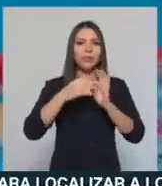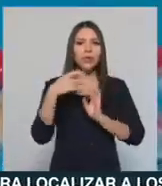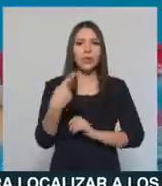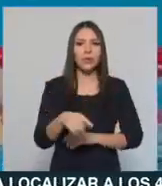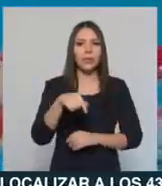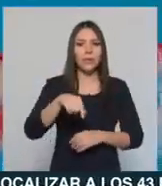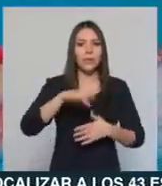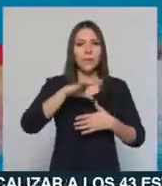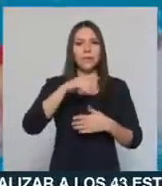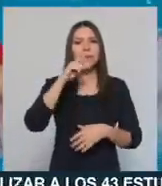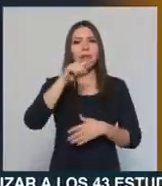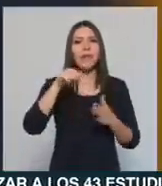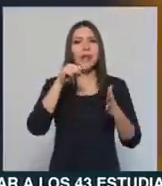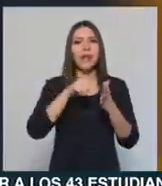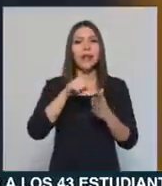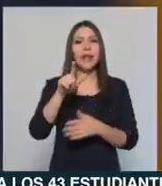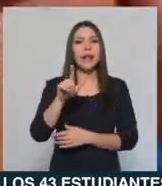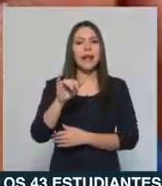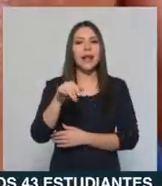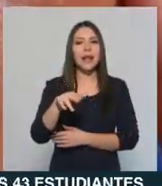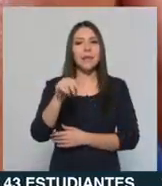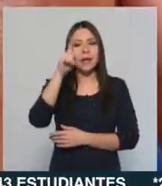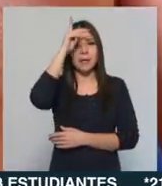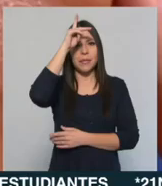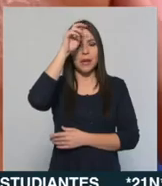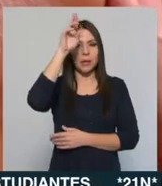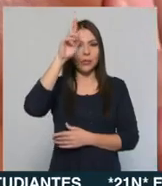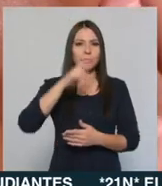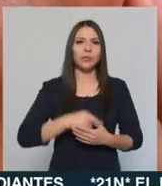se realizarán en Lima, Perú.